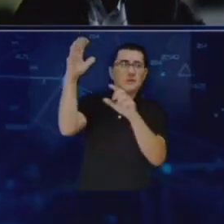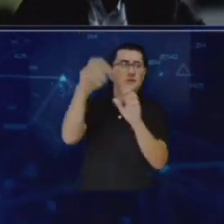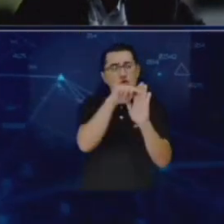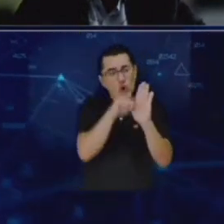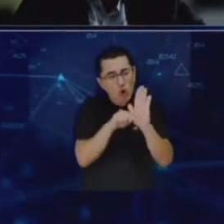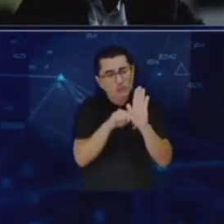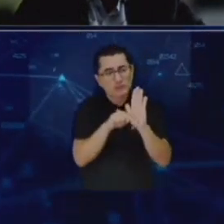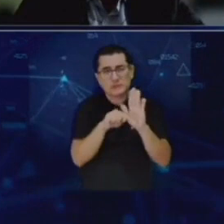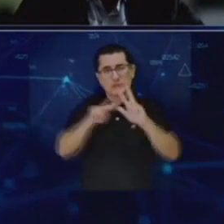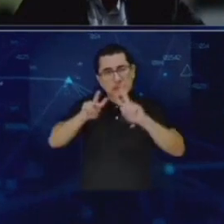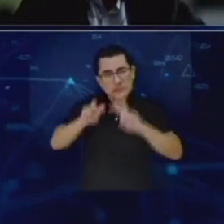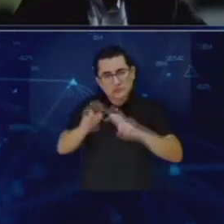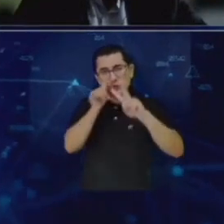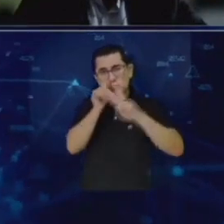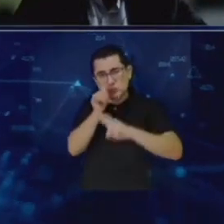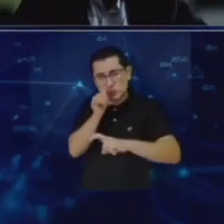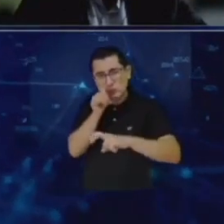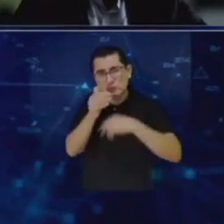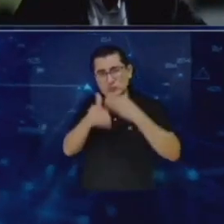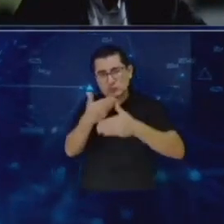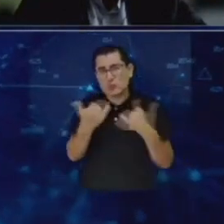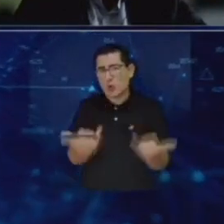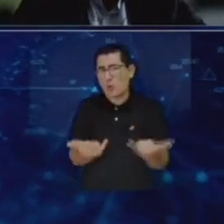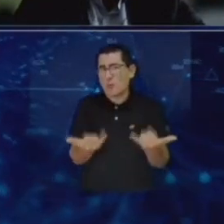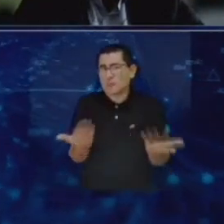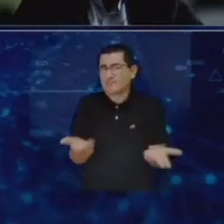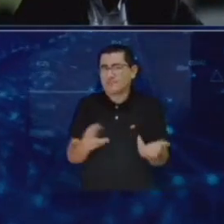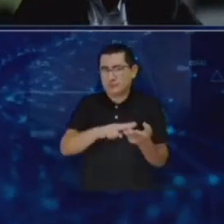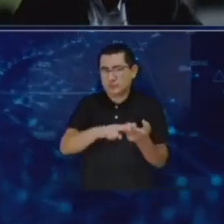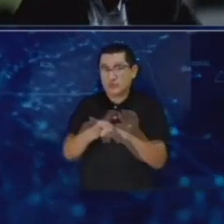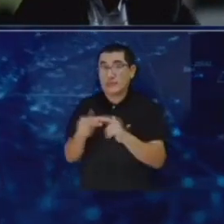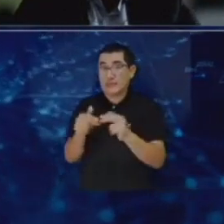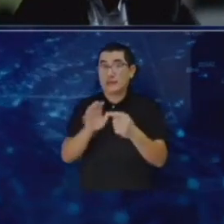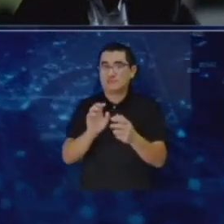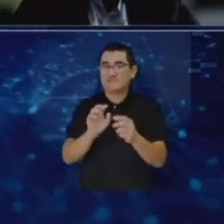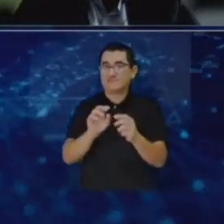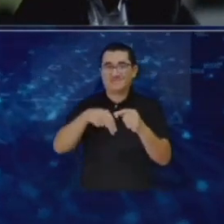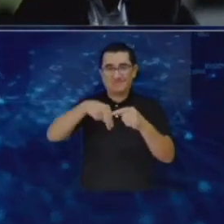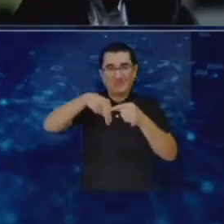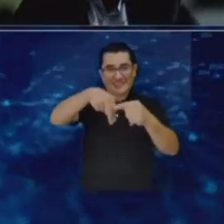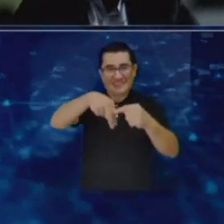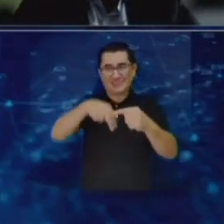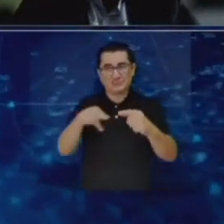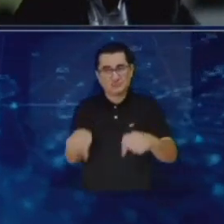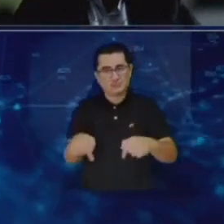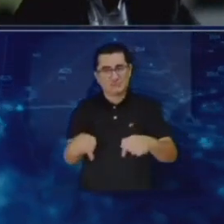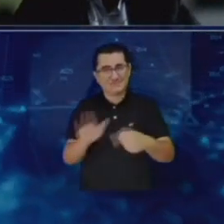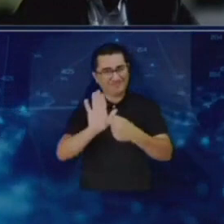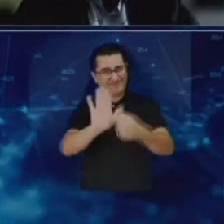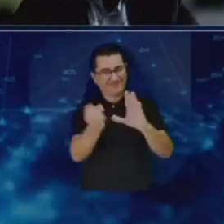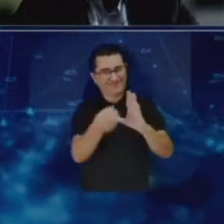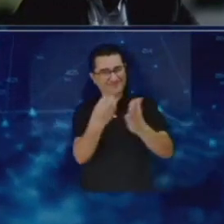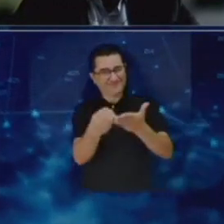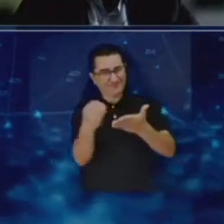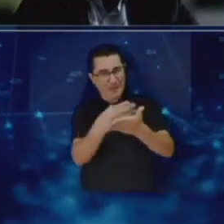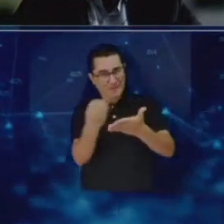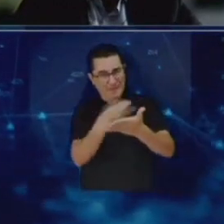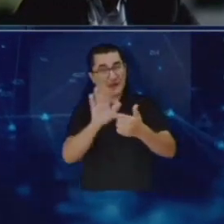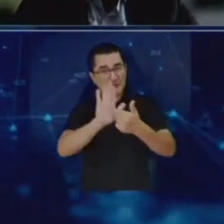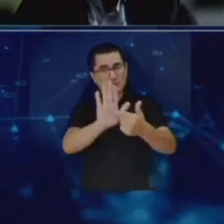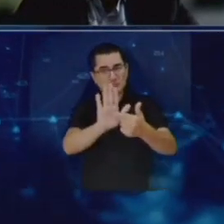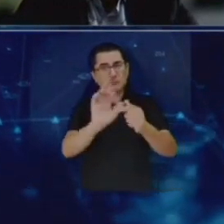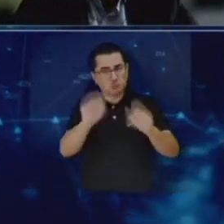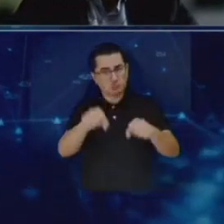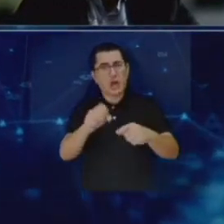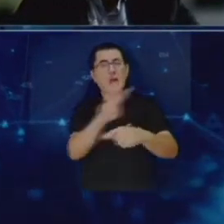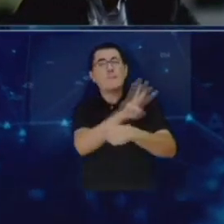los estudios relacionados con ello. Esta presentación estará disponible, por supuesto, está disponible en la